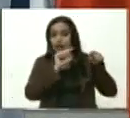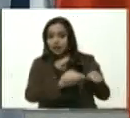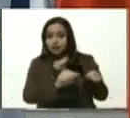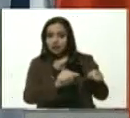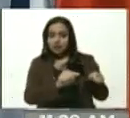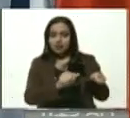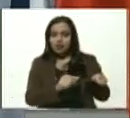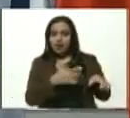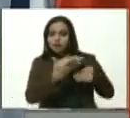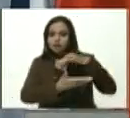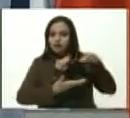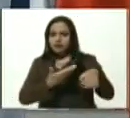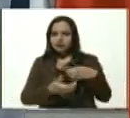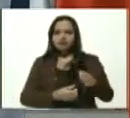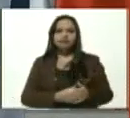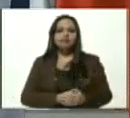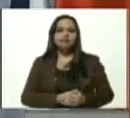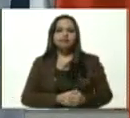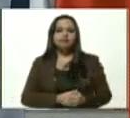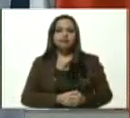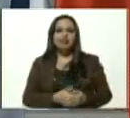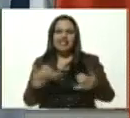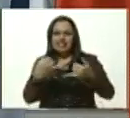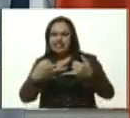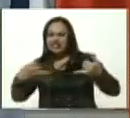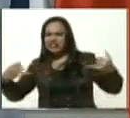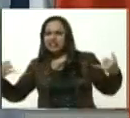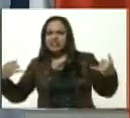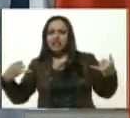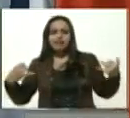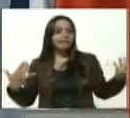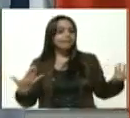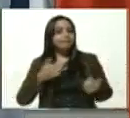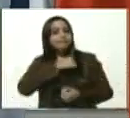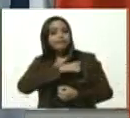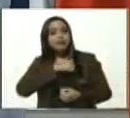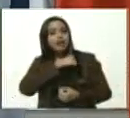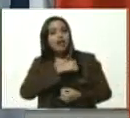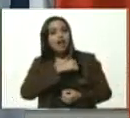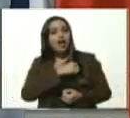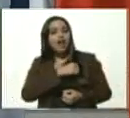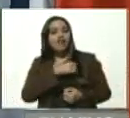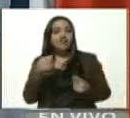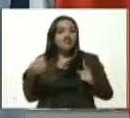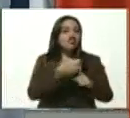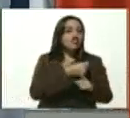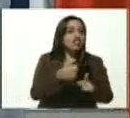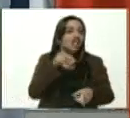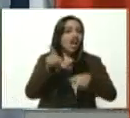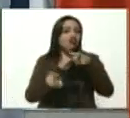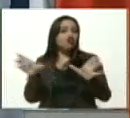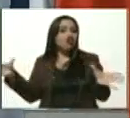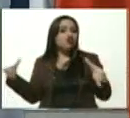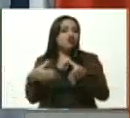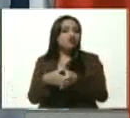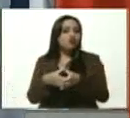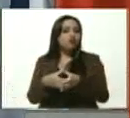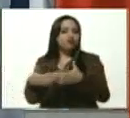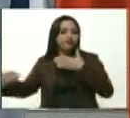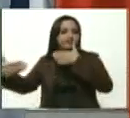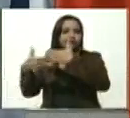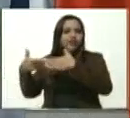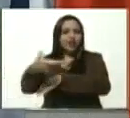acción, dentro de esa línea lamentable de violencia que algún factor adverso al Estado ha